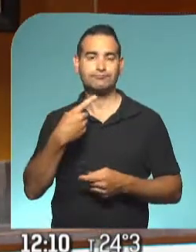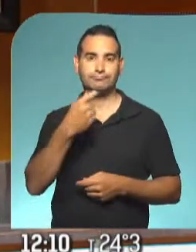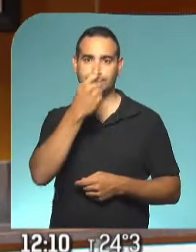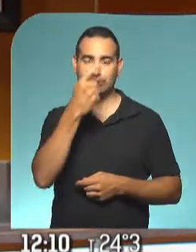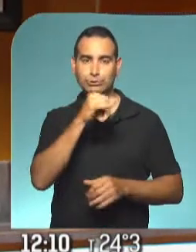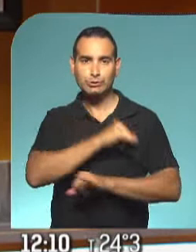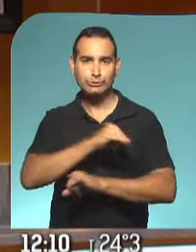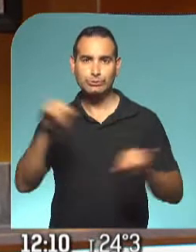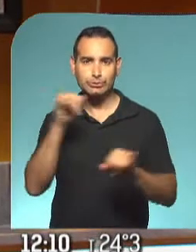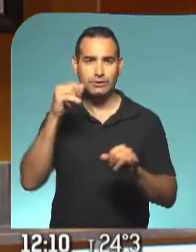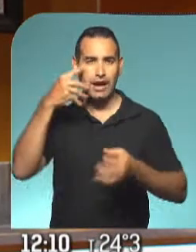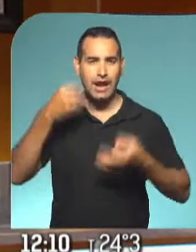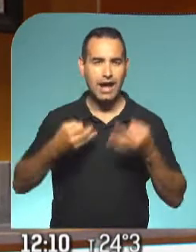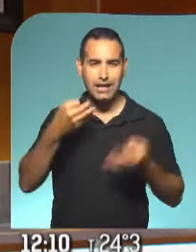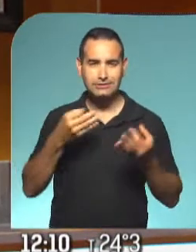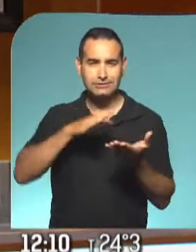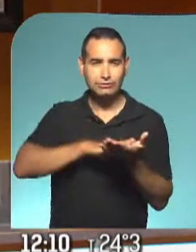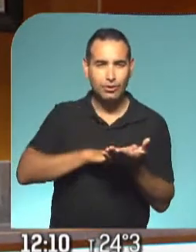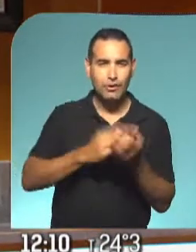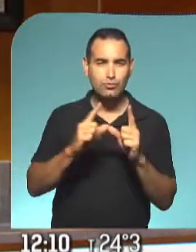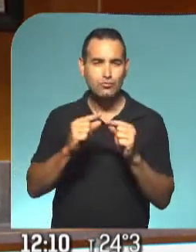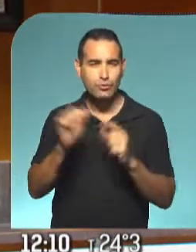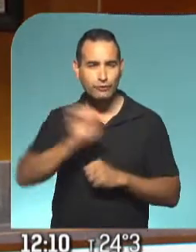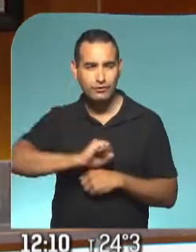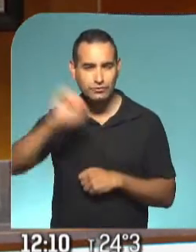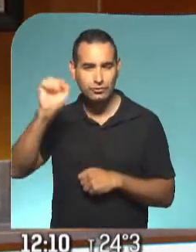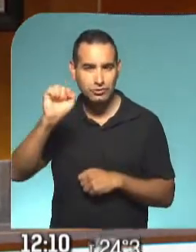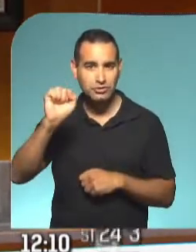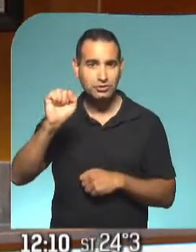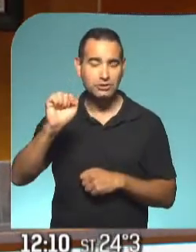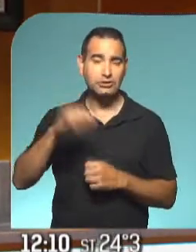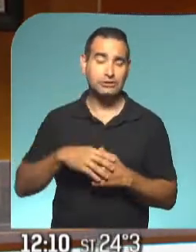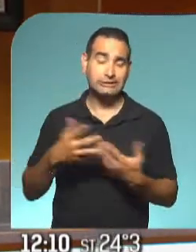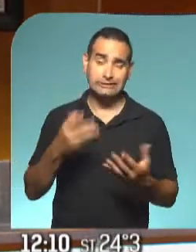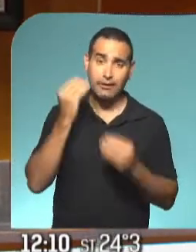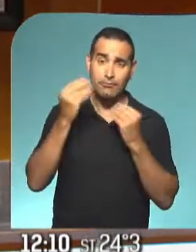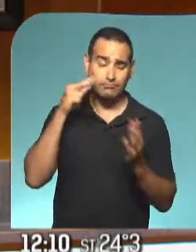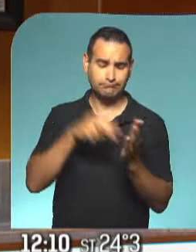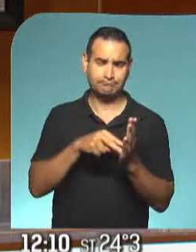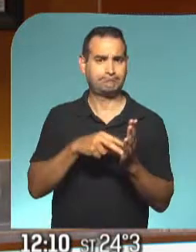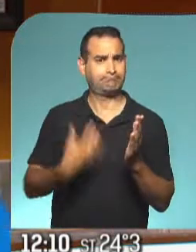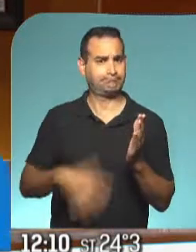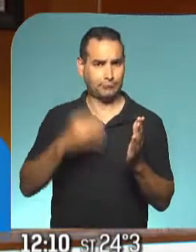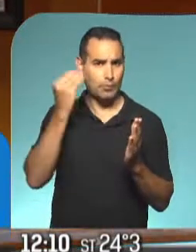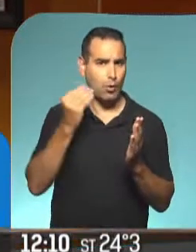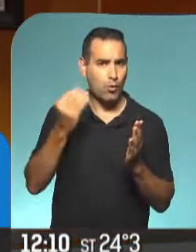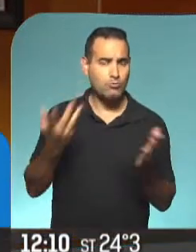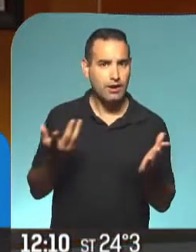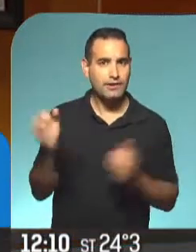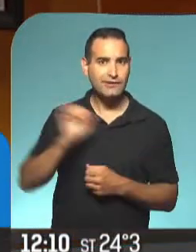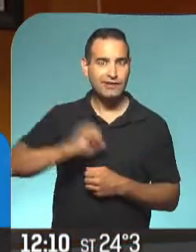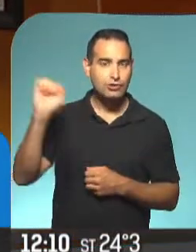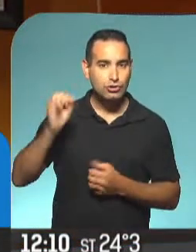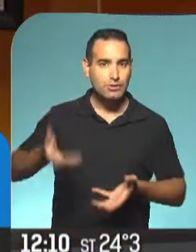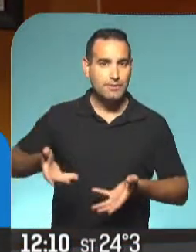un análisis sobre este indicador que compartimos, que es preocupante y la evolución es preocupante porque